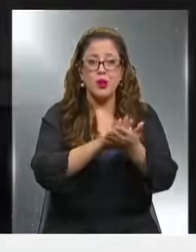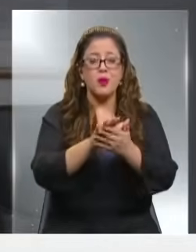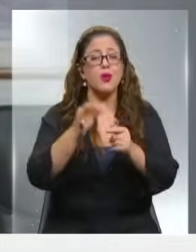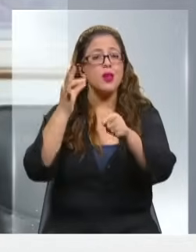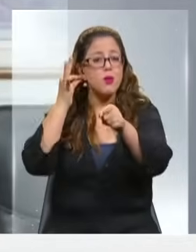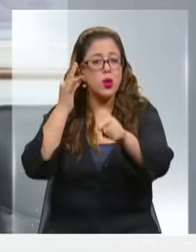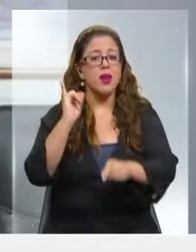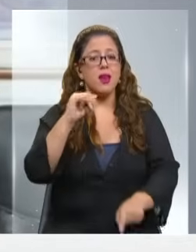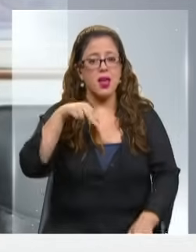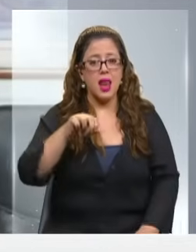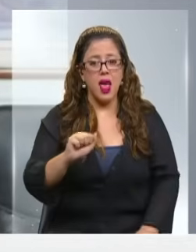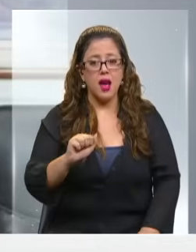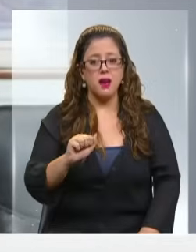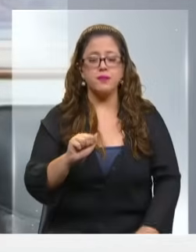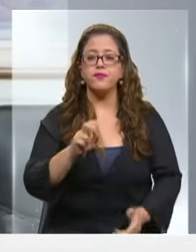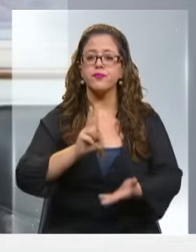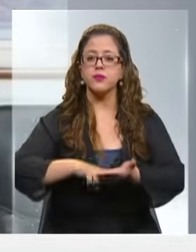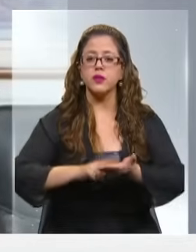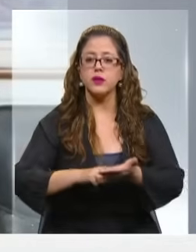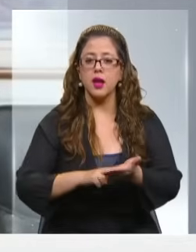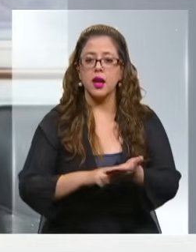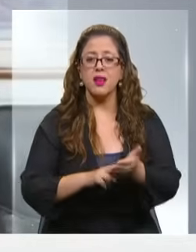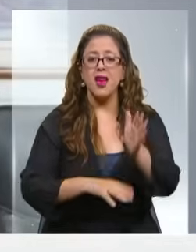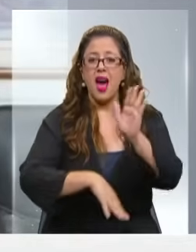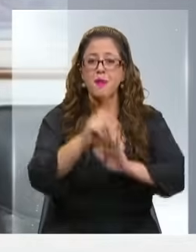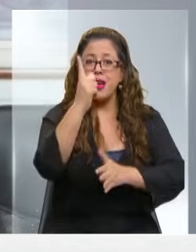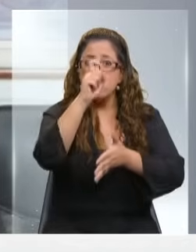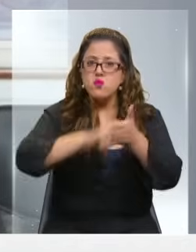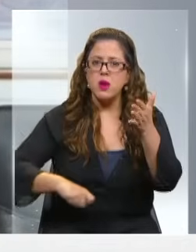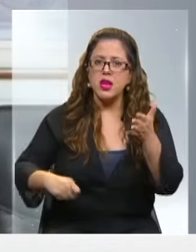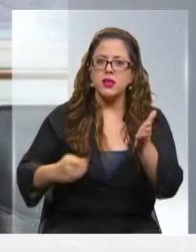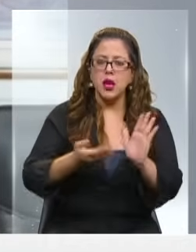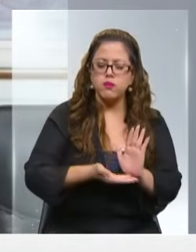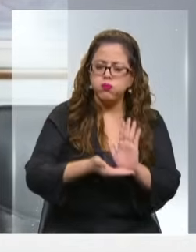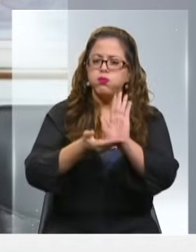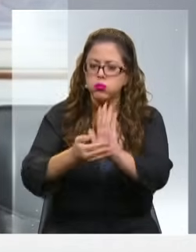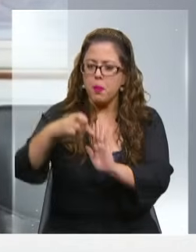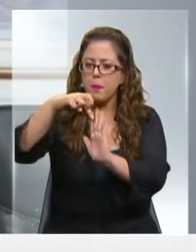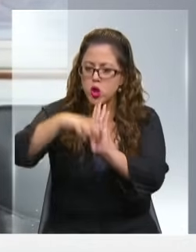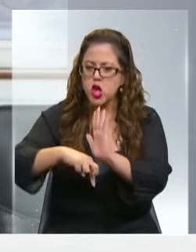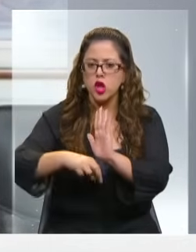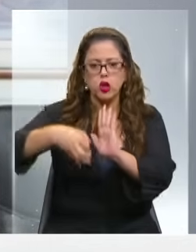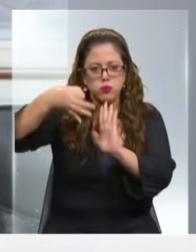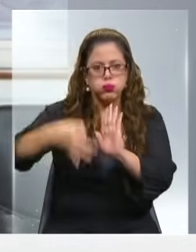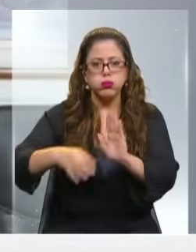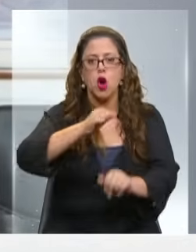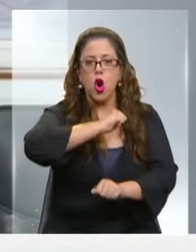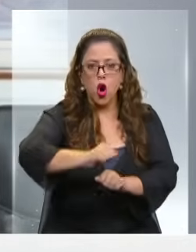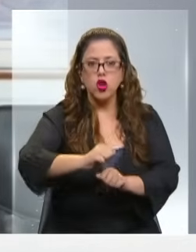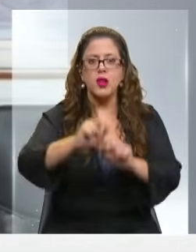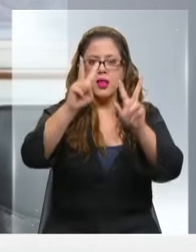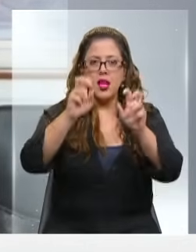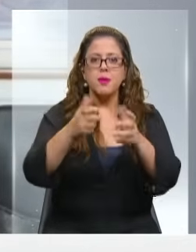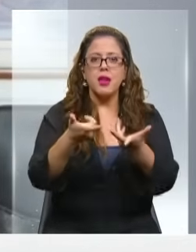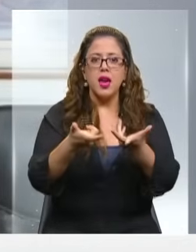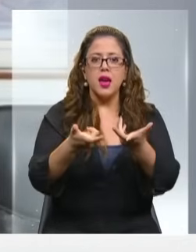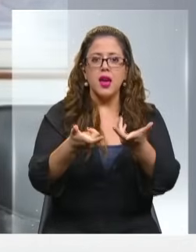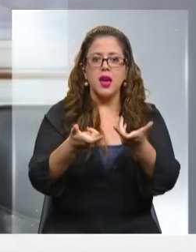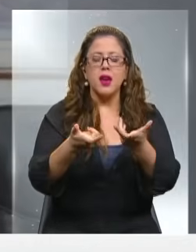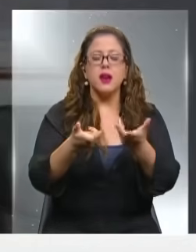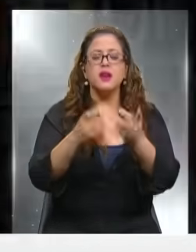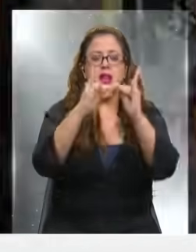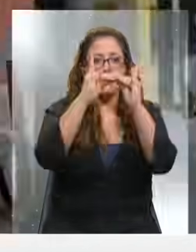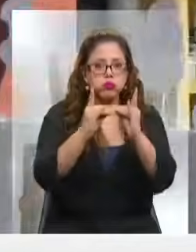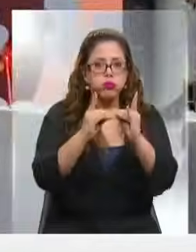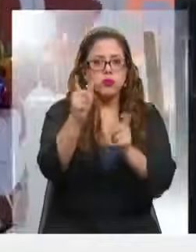INA. Es realmente impresentable que a más de un mes que el gobierno presentara su proyecto estrella contra los narcofunerales, aún no le